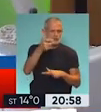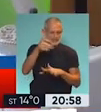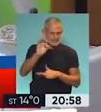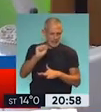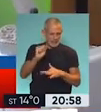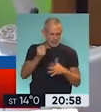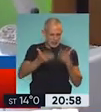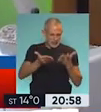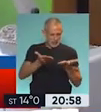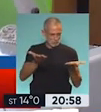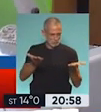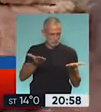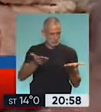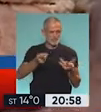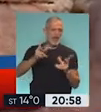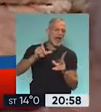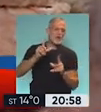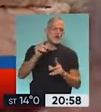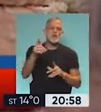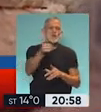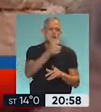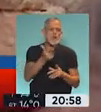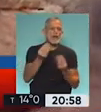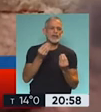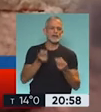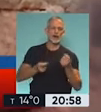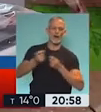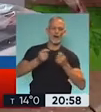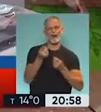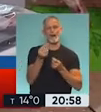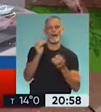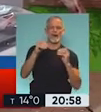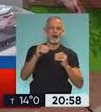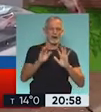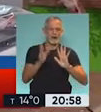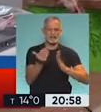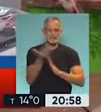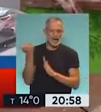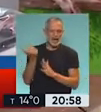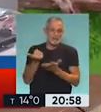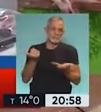la sociedad, que no sabe qué es lo que va a pasar el día de mañana, por ejemplo, con el precio de la carne, con el abastecimiento de la carne.